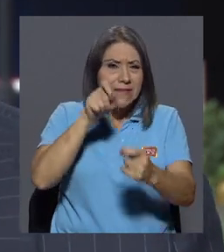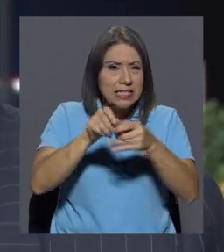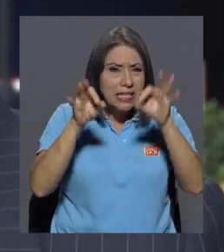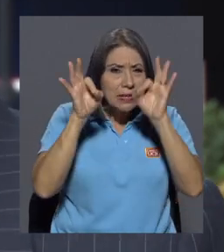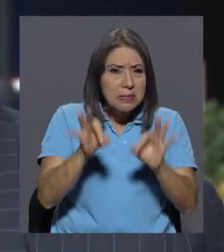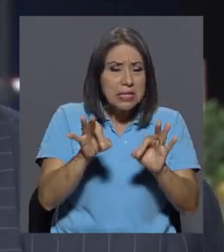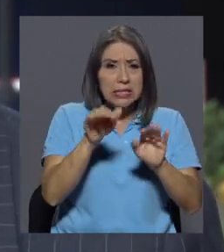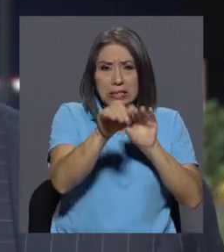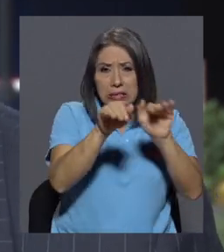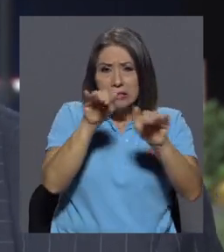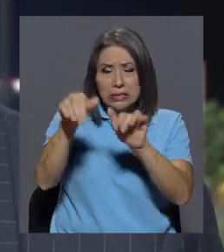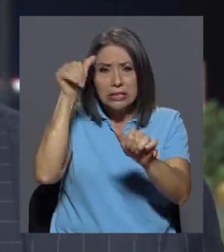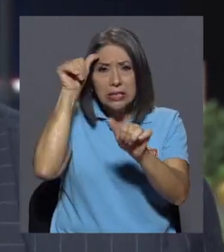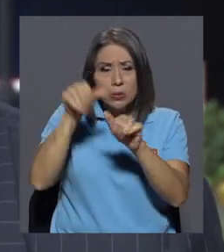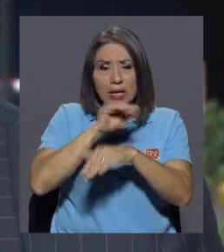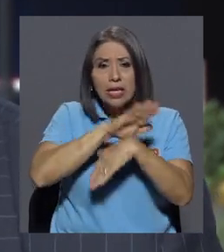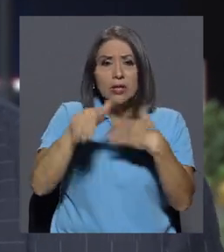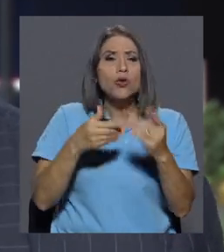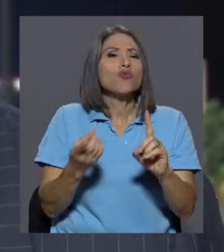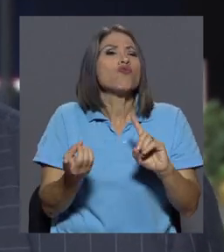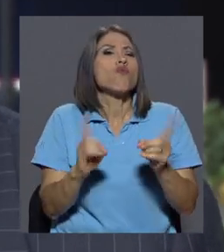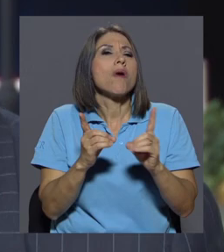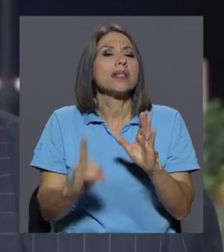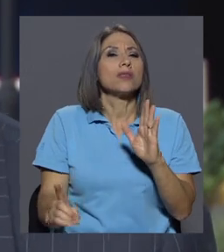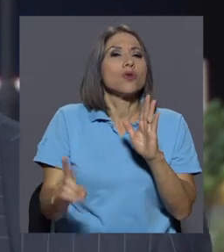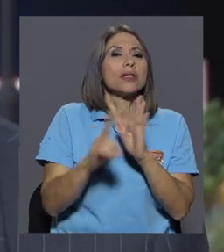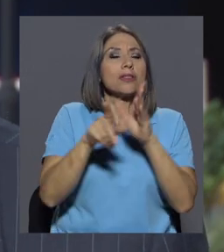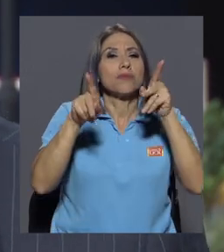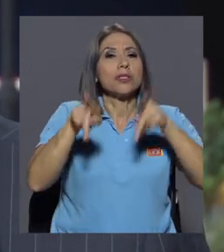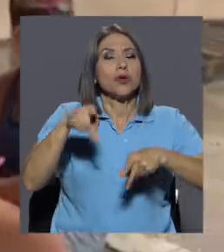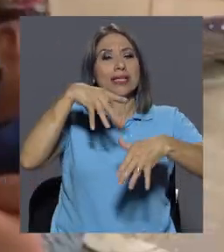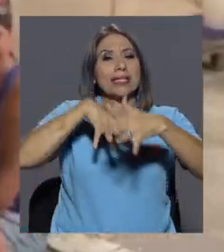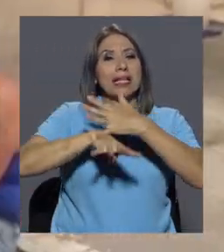recordarle a todo el mundo los derechos de esta población.